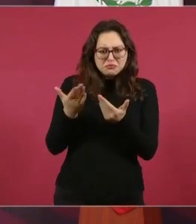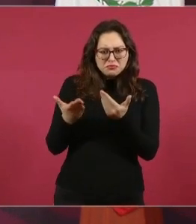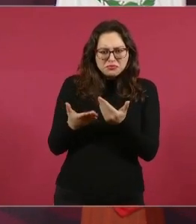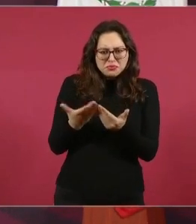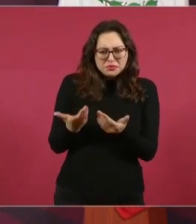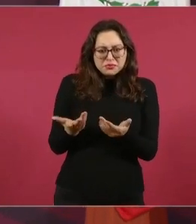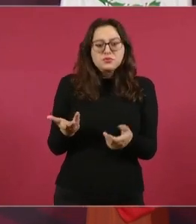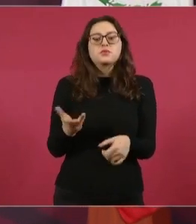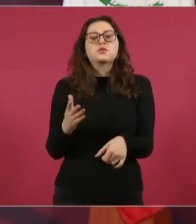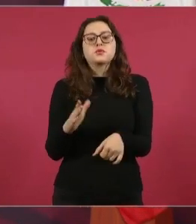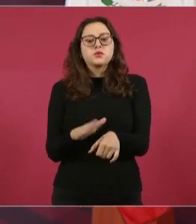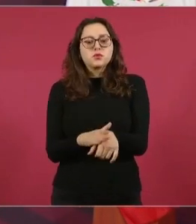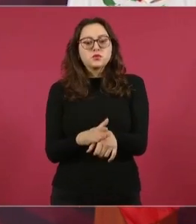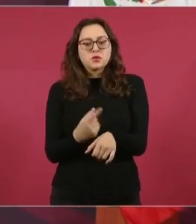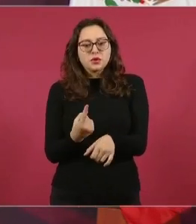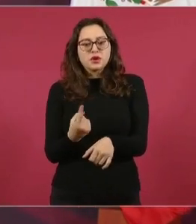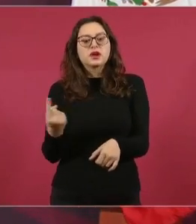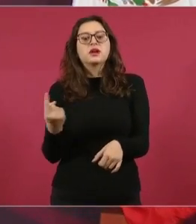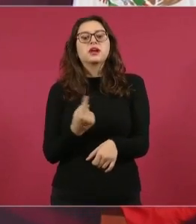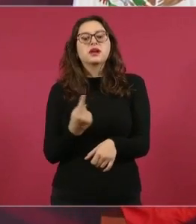compañeras, compañeros de ustedes